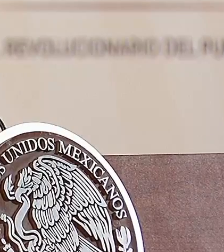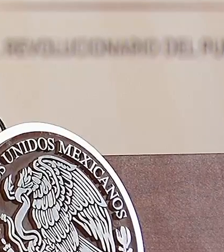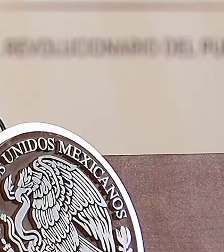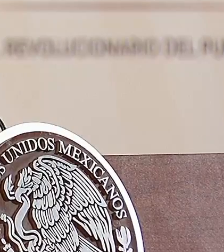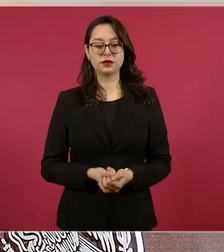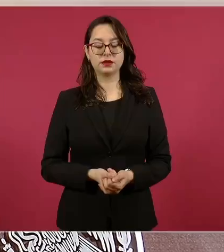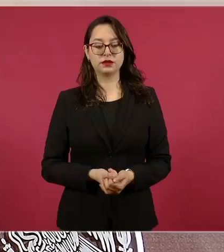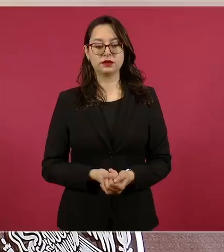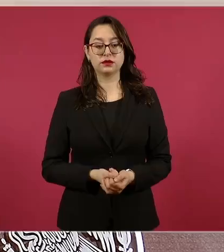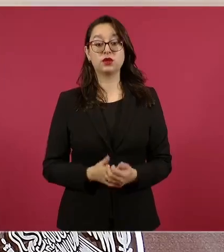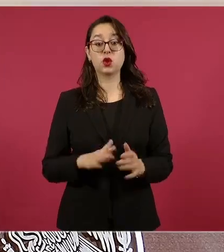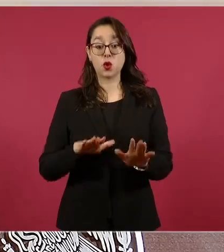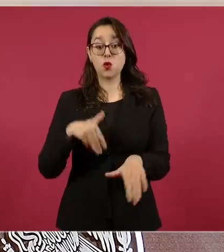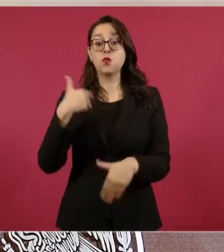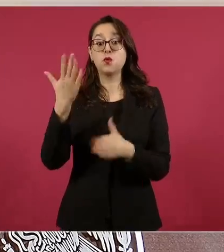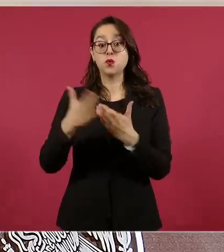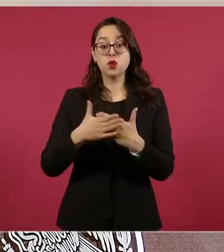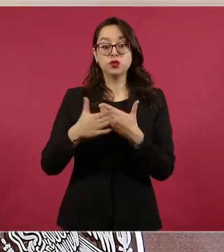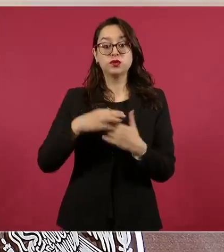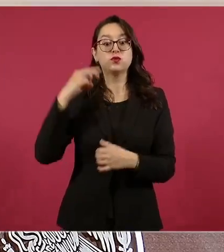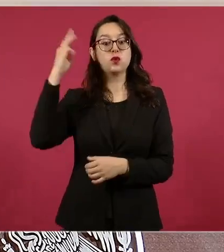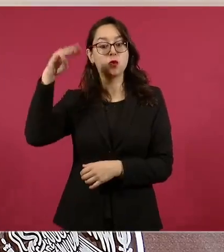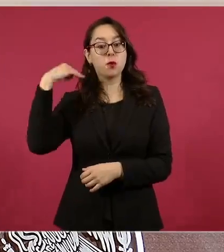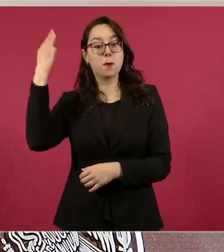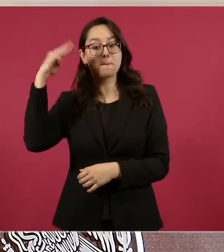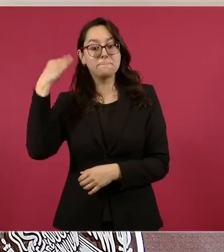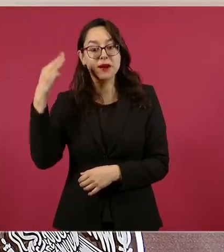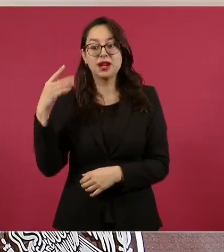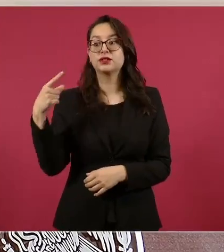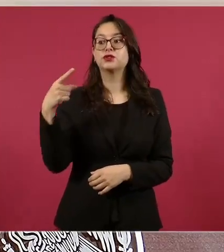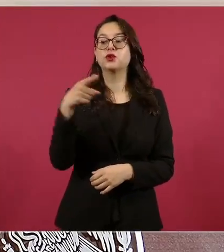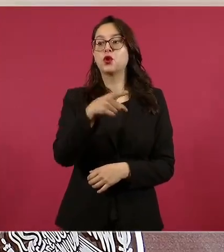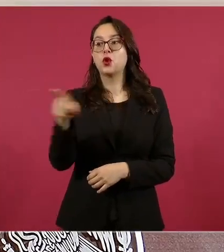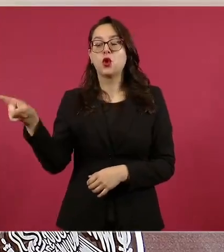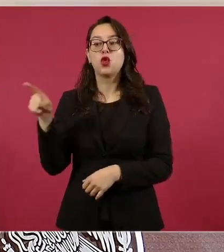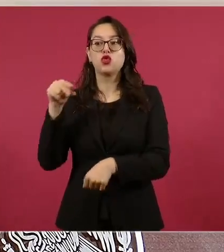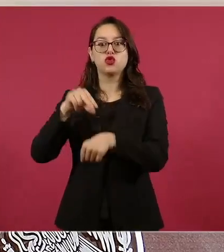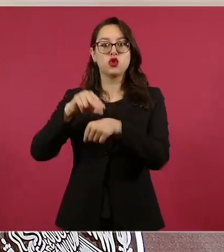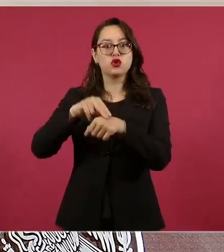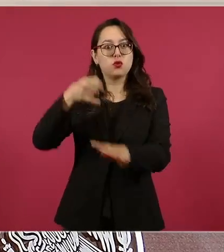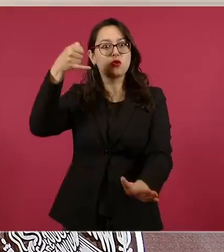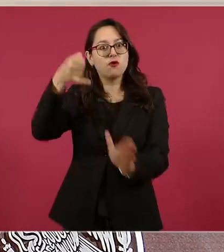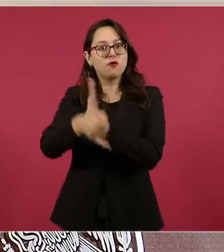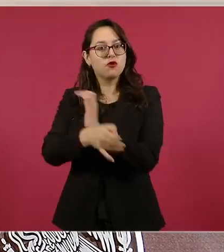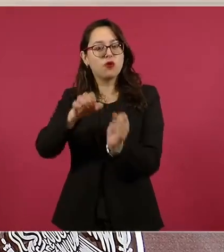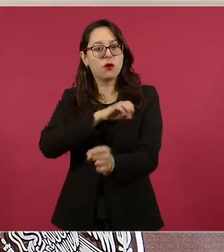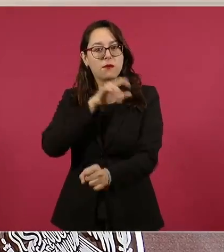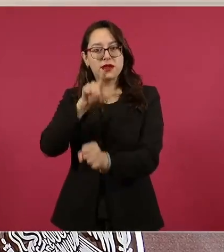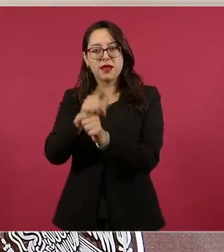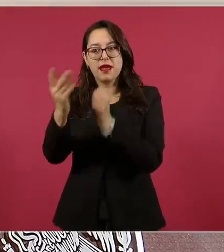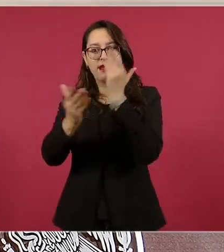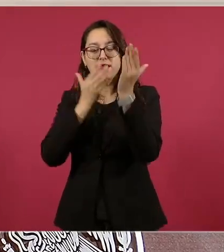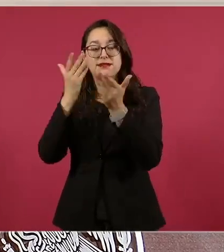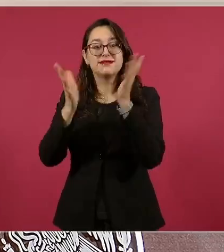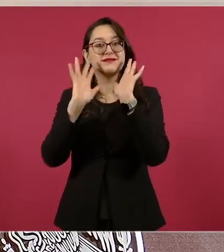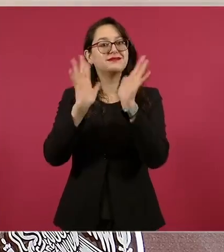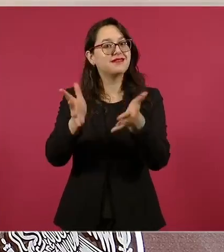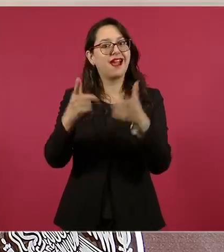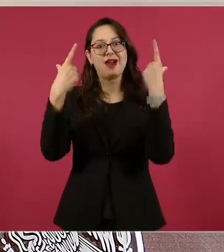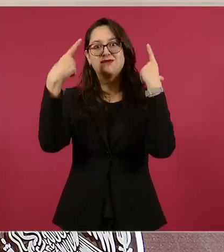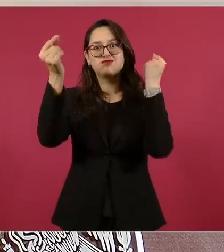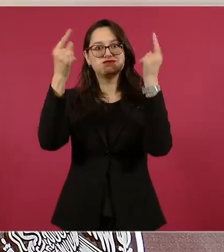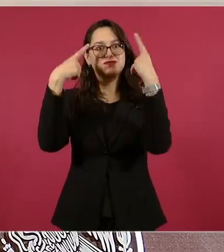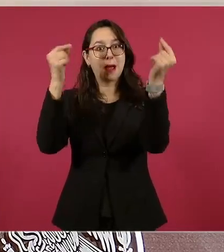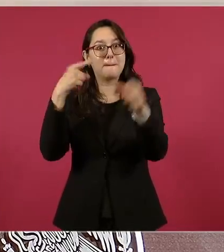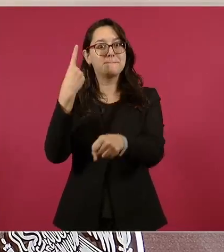su formación en marzo y se espera contratarlos, recontratarlos para todas las instituciones, fundamentalmente para el IMSS Bienestar, que es